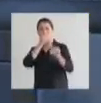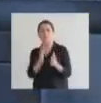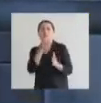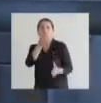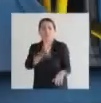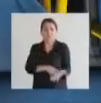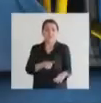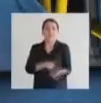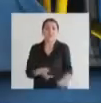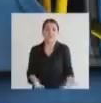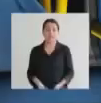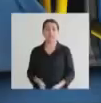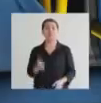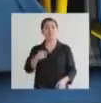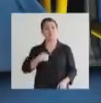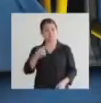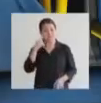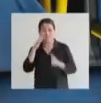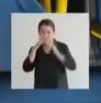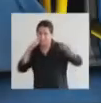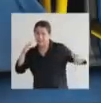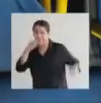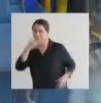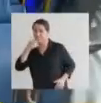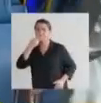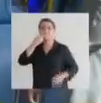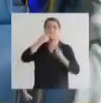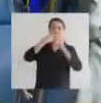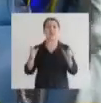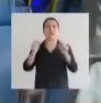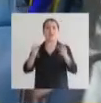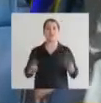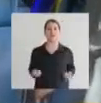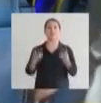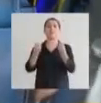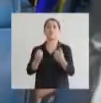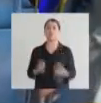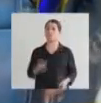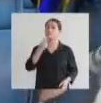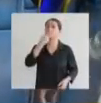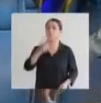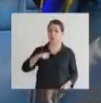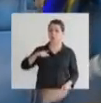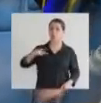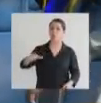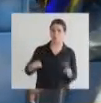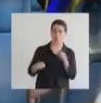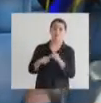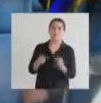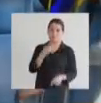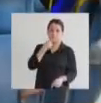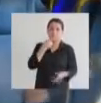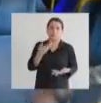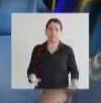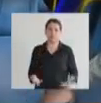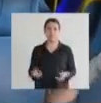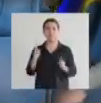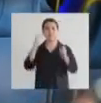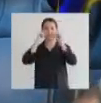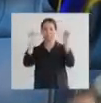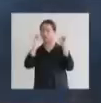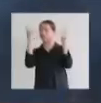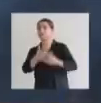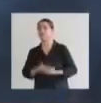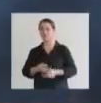Sí, salían en el diario, en el mostrador, no me acuerdo si... Bueno, ganamos el Oscar por Historia de un Oso, 3D. Hay productoras que hacen comercial,